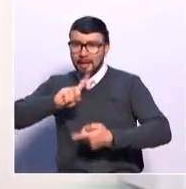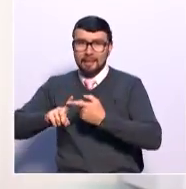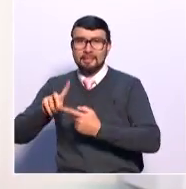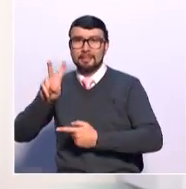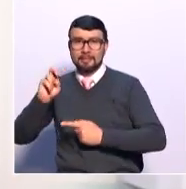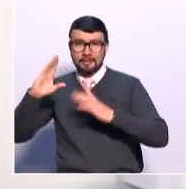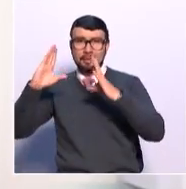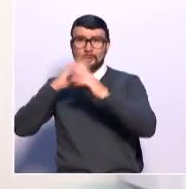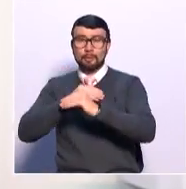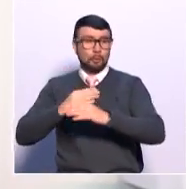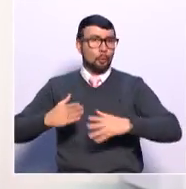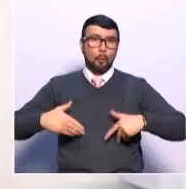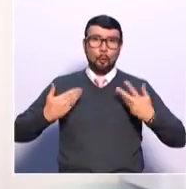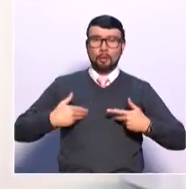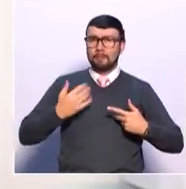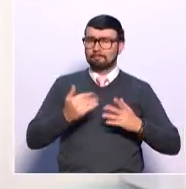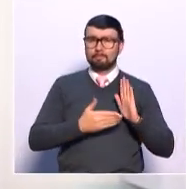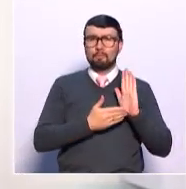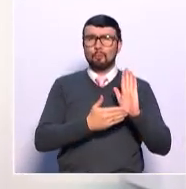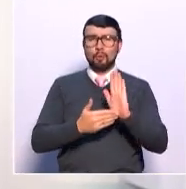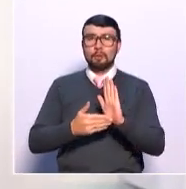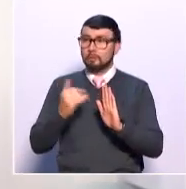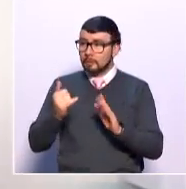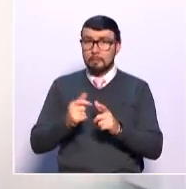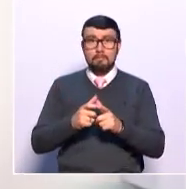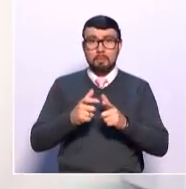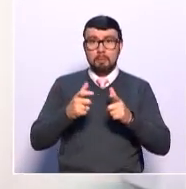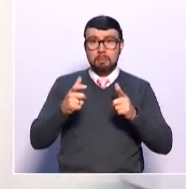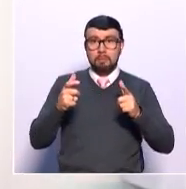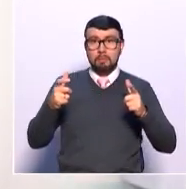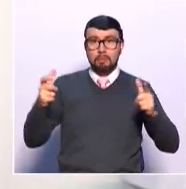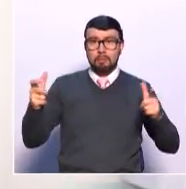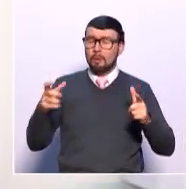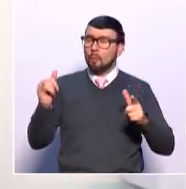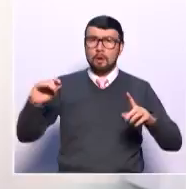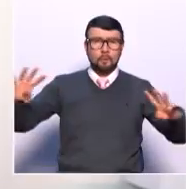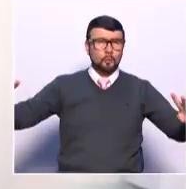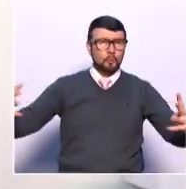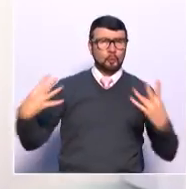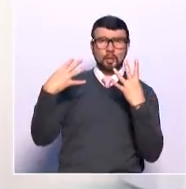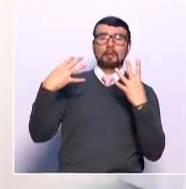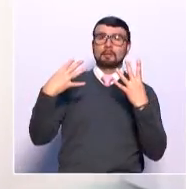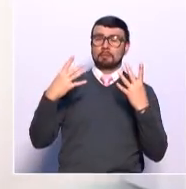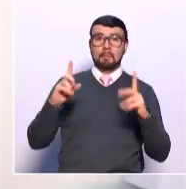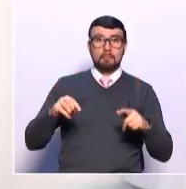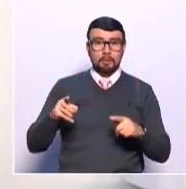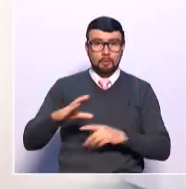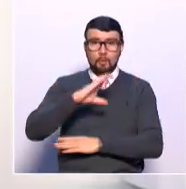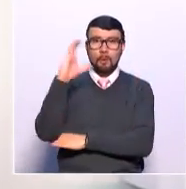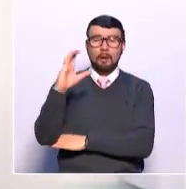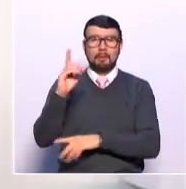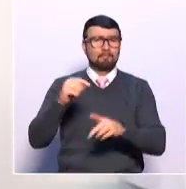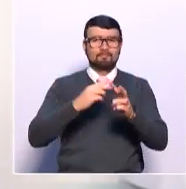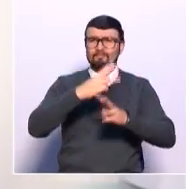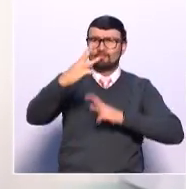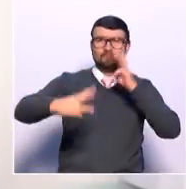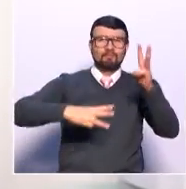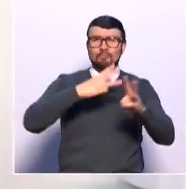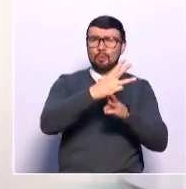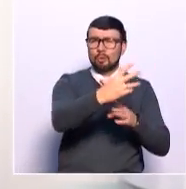tenemos una audiencia que cada vez crece y que se expande por todo el territorio nacional y fuera de las fronteras de nuestro territorio colombiano